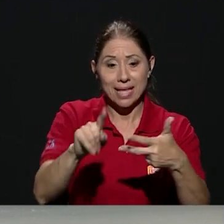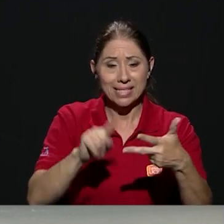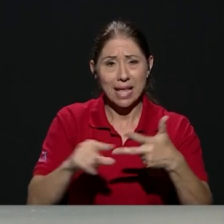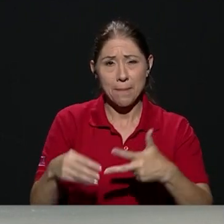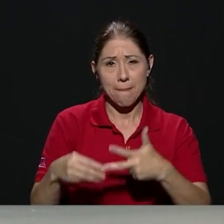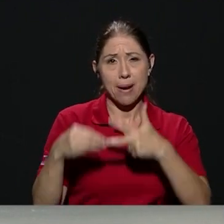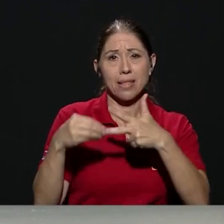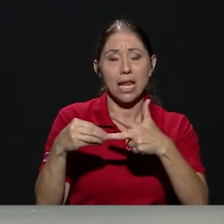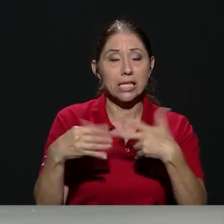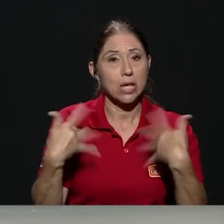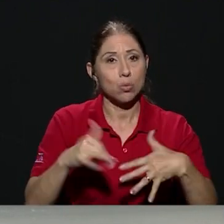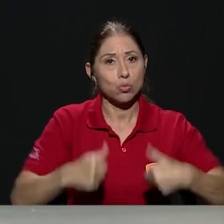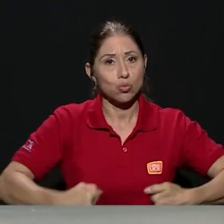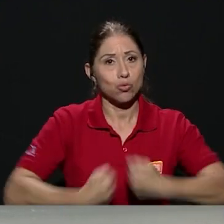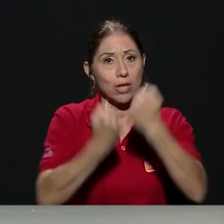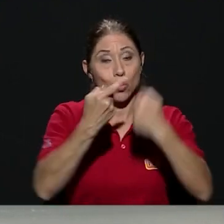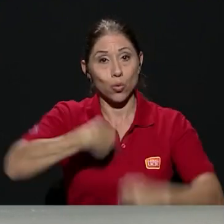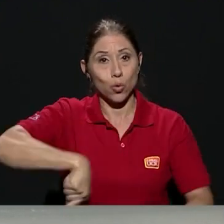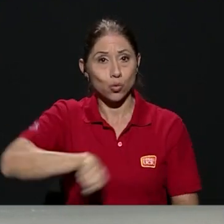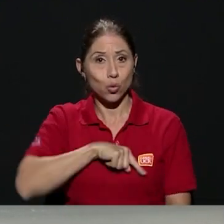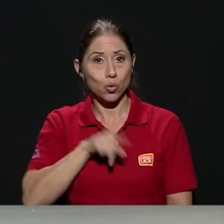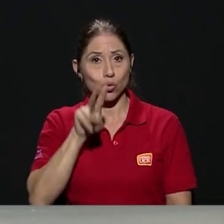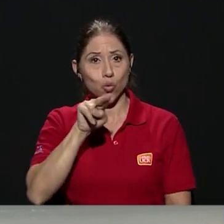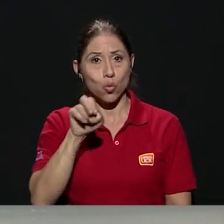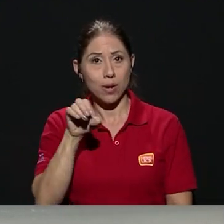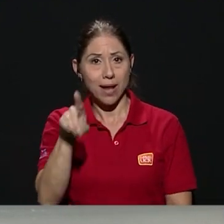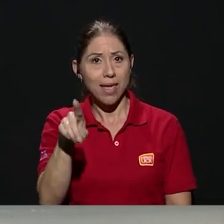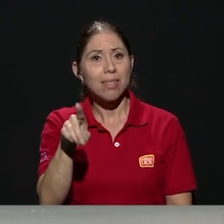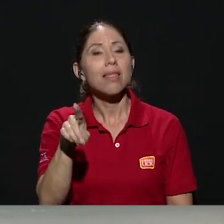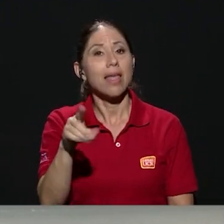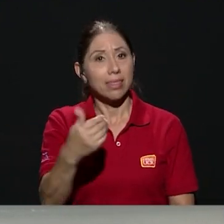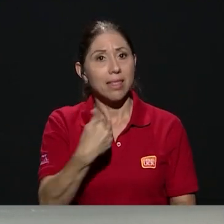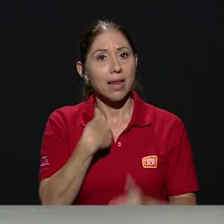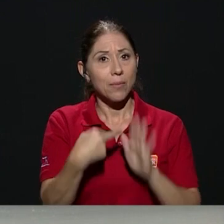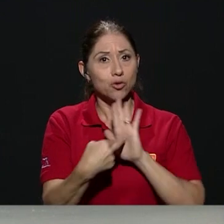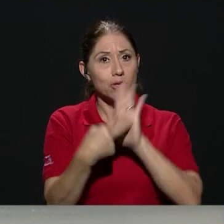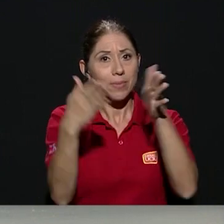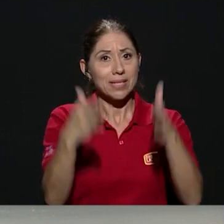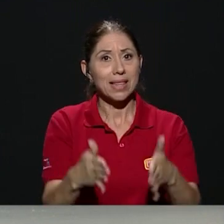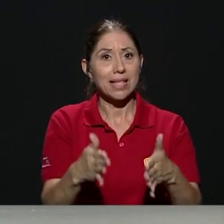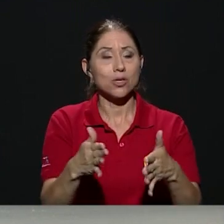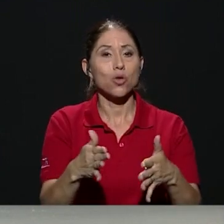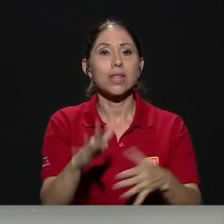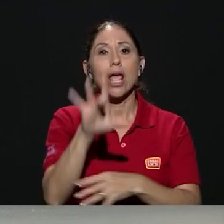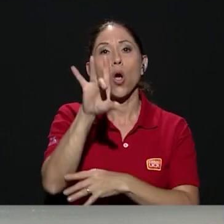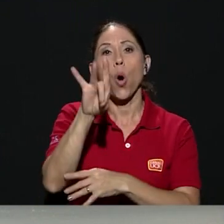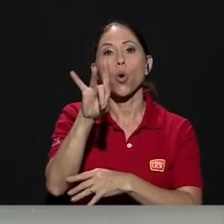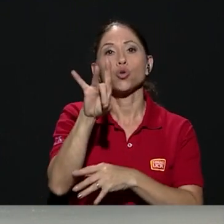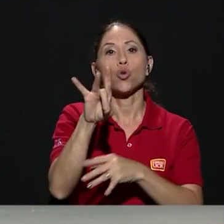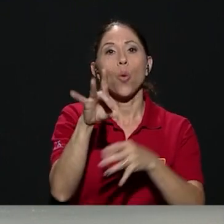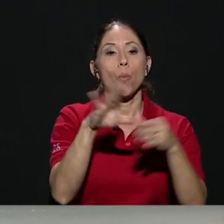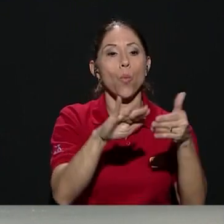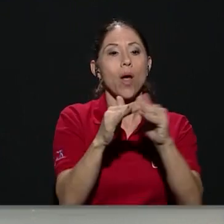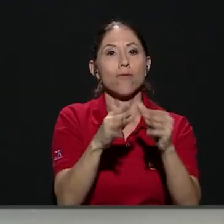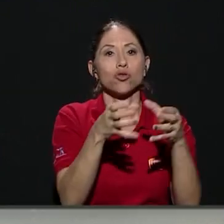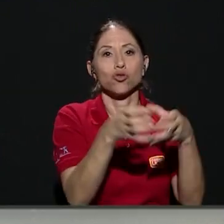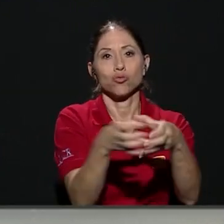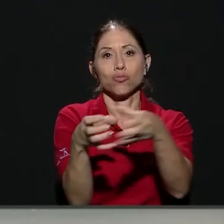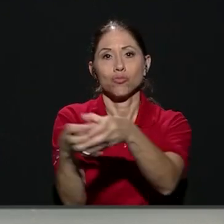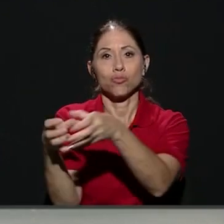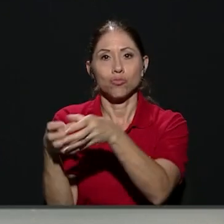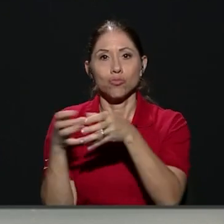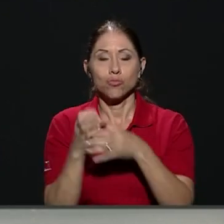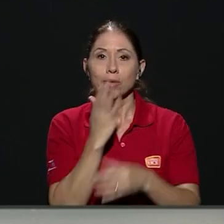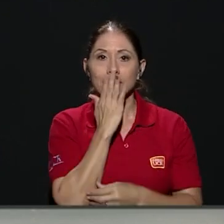¿verdad? Nosotros en la UNED, el caso de la UNED, tenemos representación de los 8 pueblos y